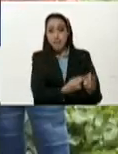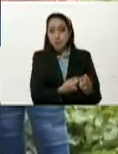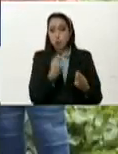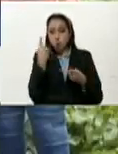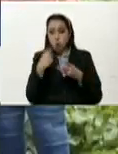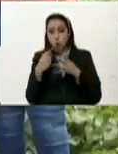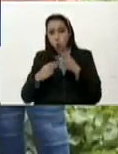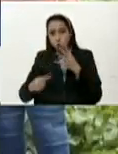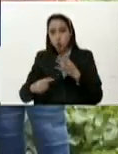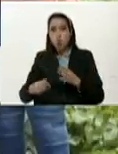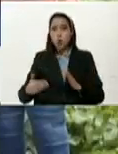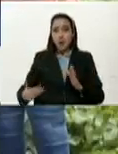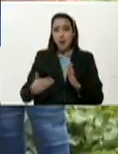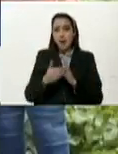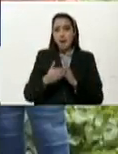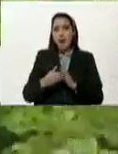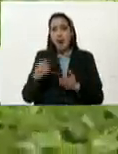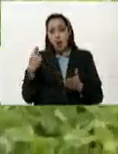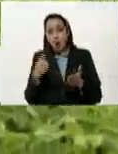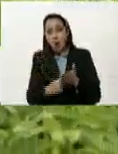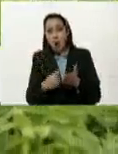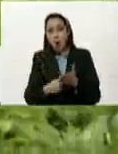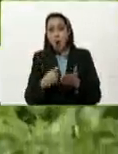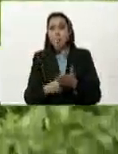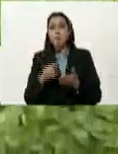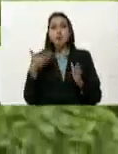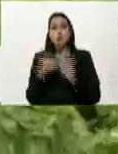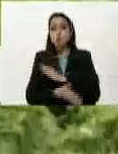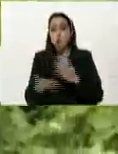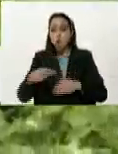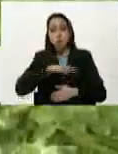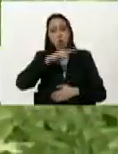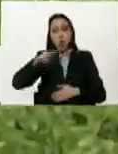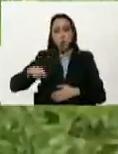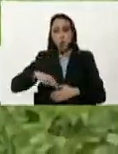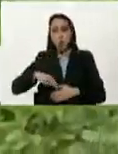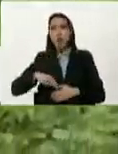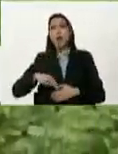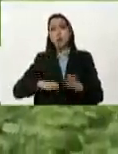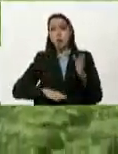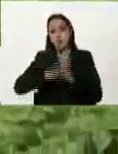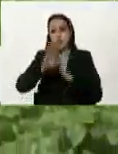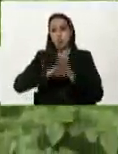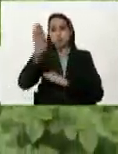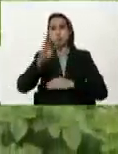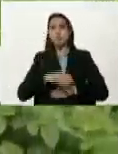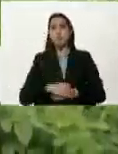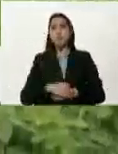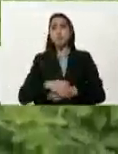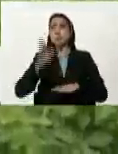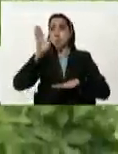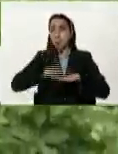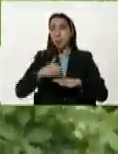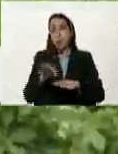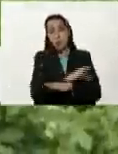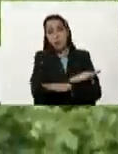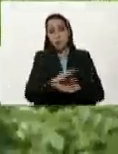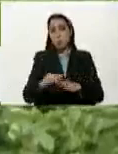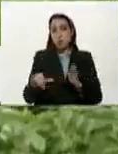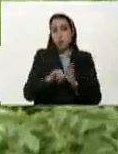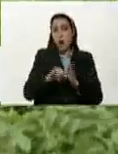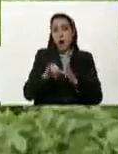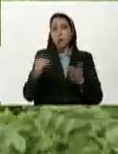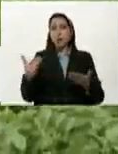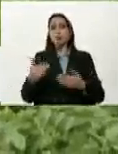que afectan los precios y nuestros productos de nuestros productos por nuestra condición de fronteras como